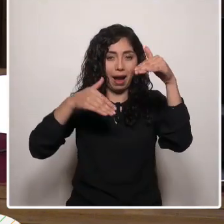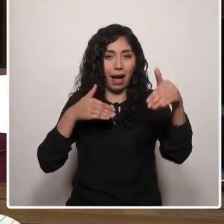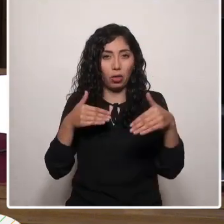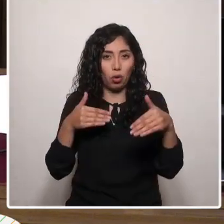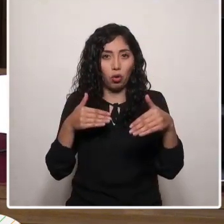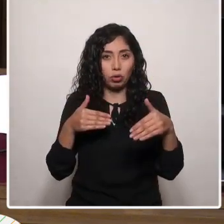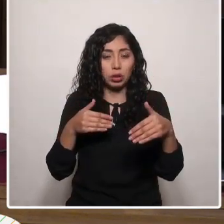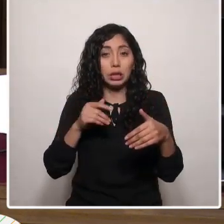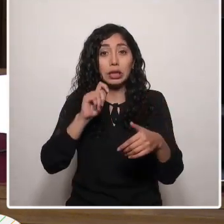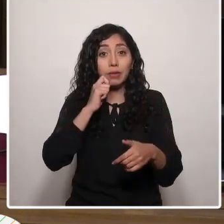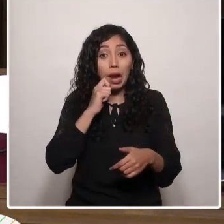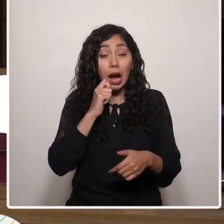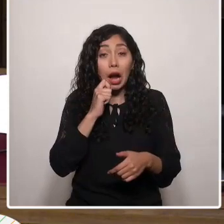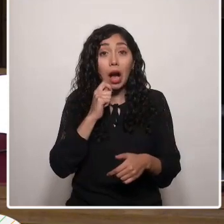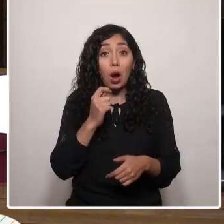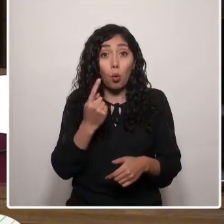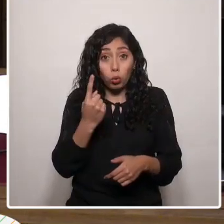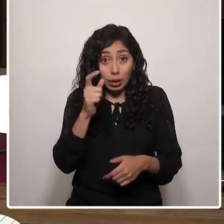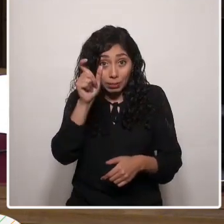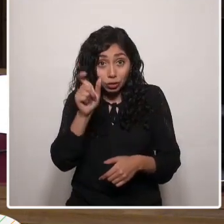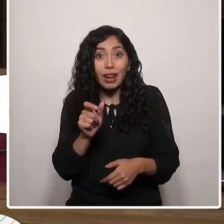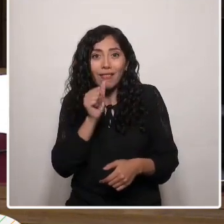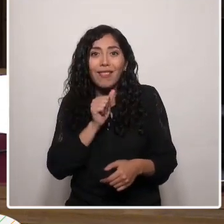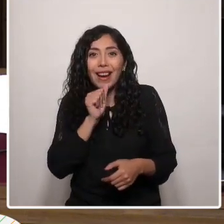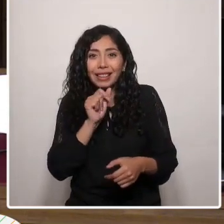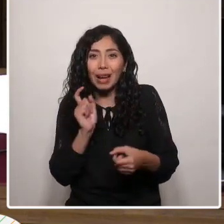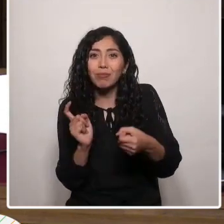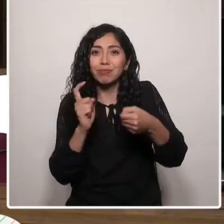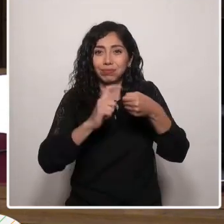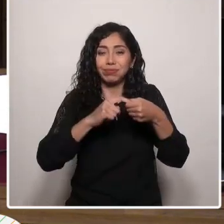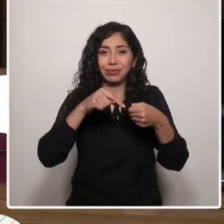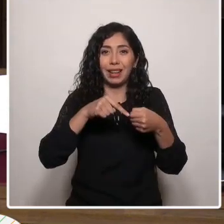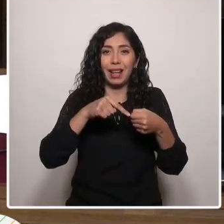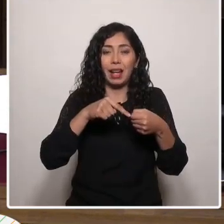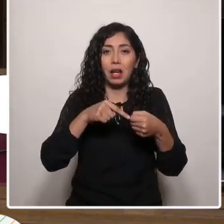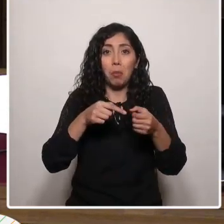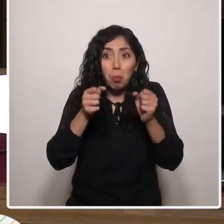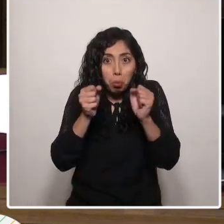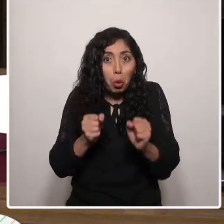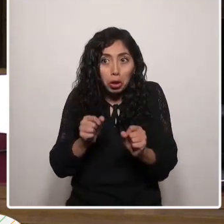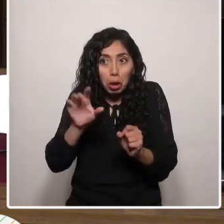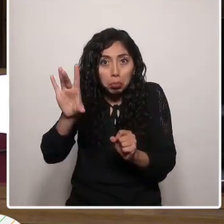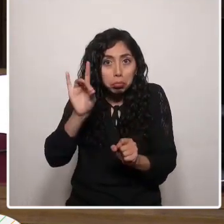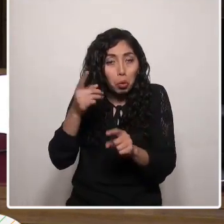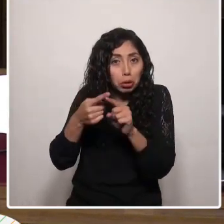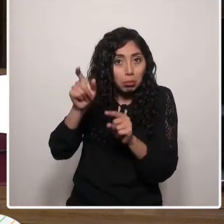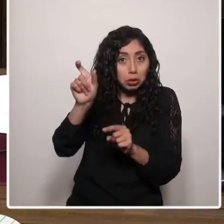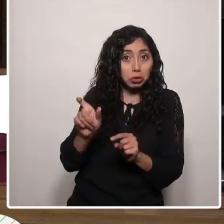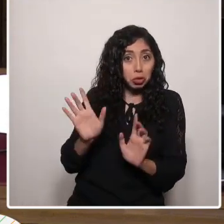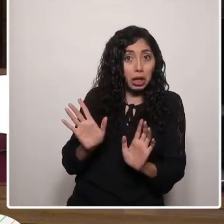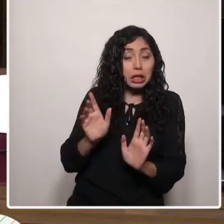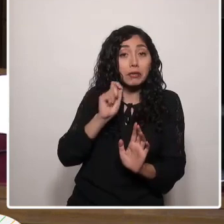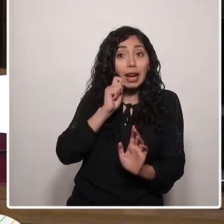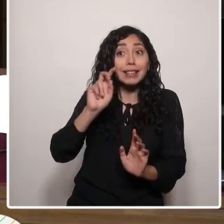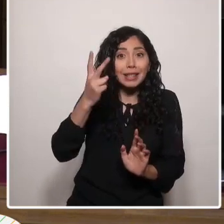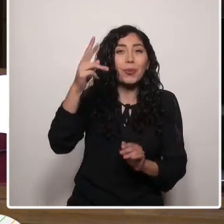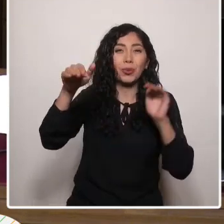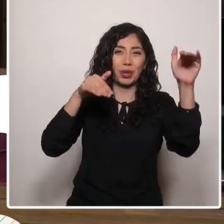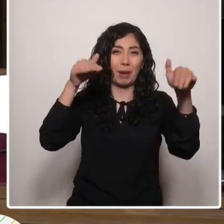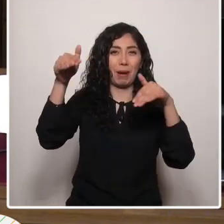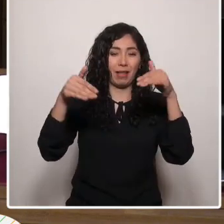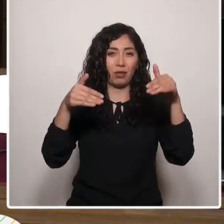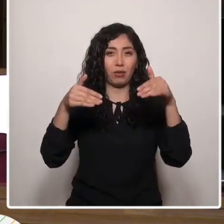un cupo que se puede llenar o no, pero que se puede y por lo tanto cabe la posibilidad de hacer un segundo llamado.